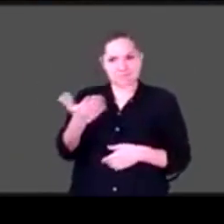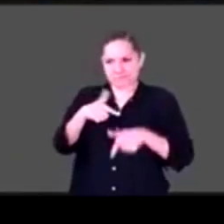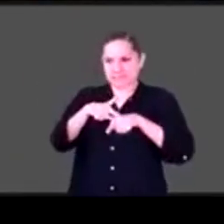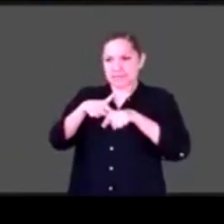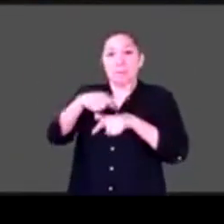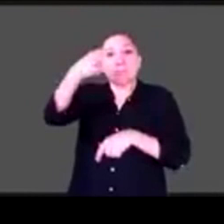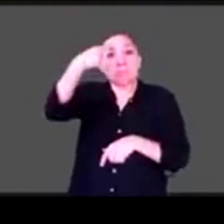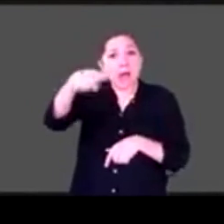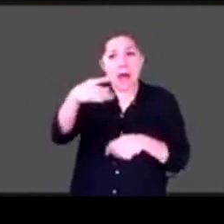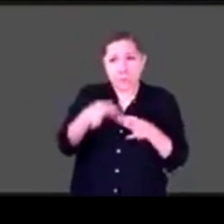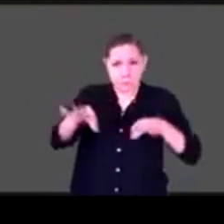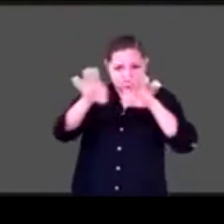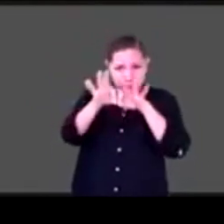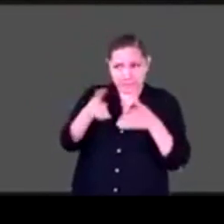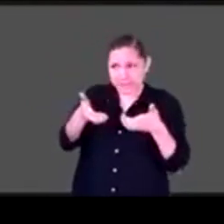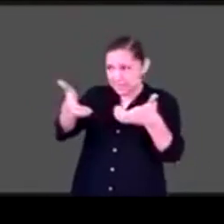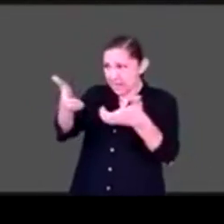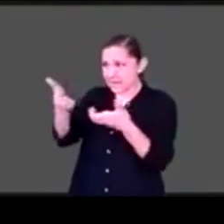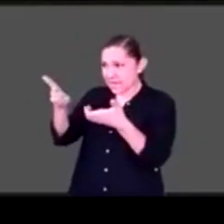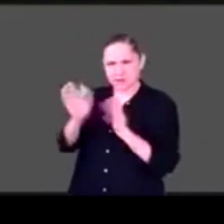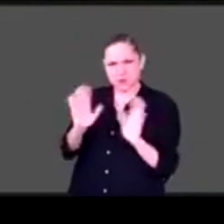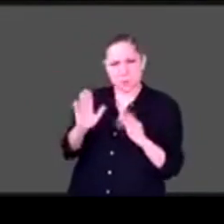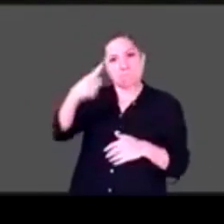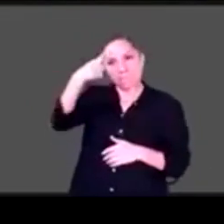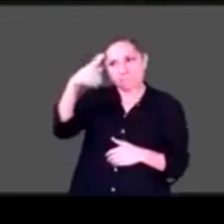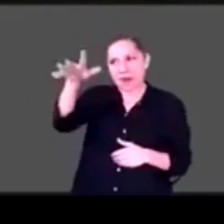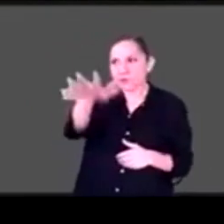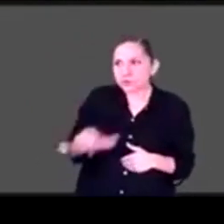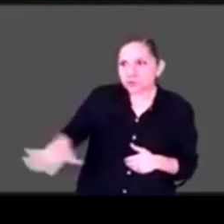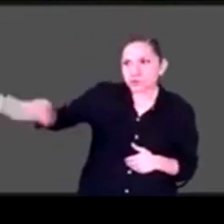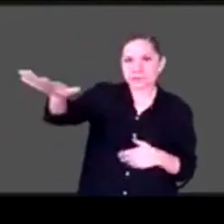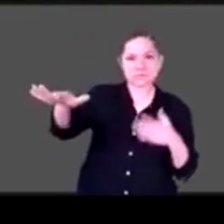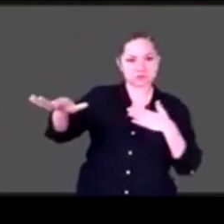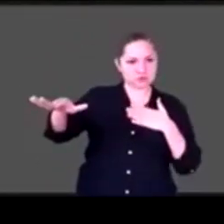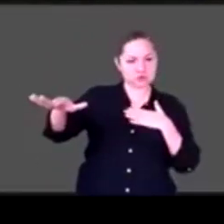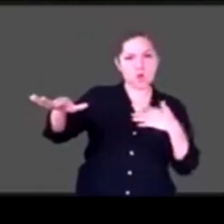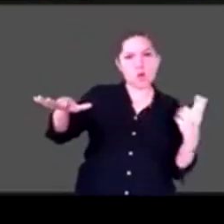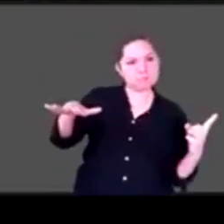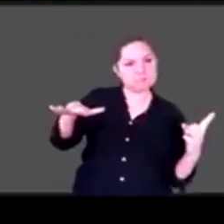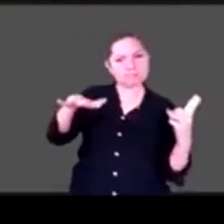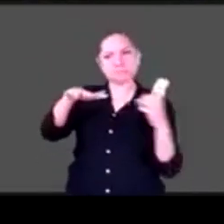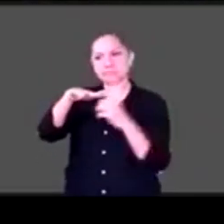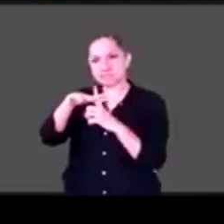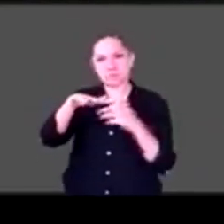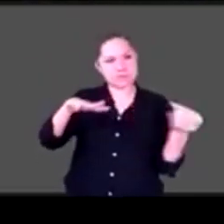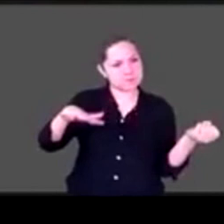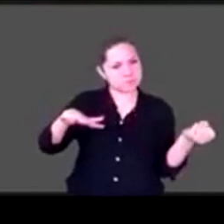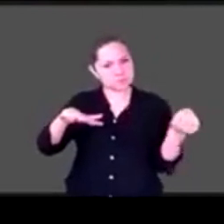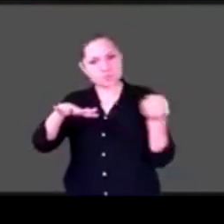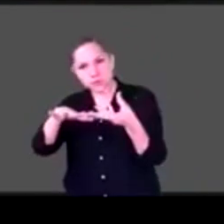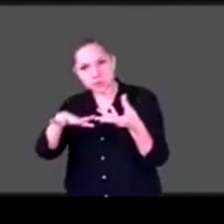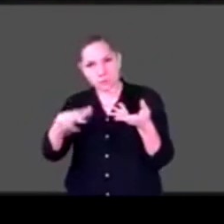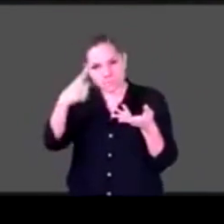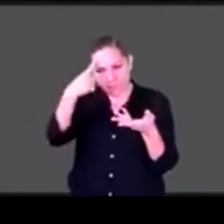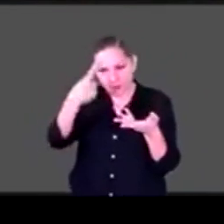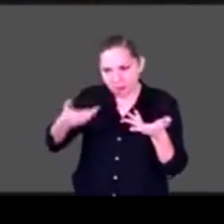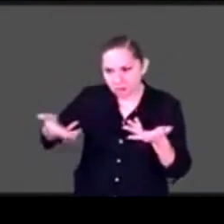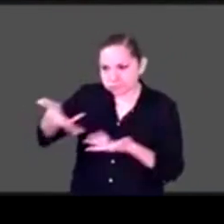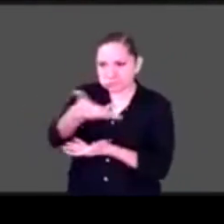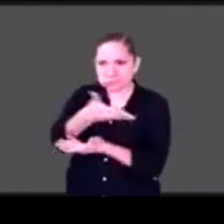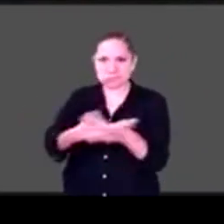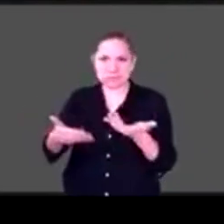ofrecer algo a la sociedad, por lo cual pueda seguir siendo, pues finalmente, pues yo como